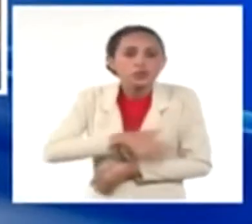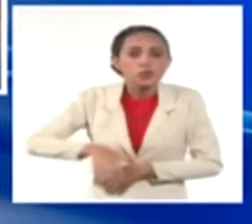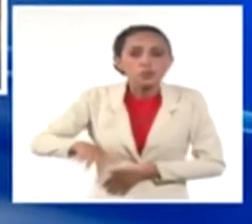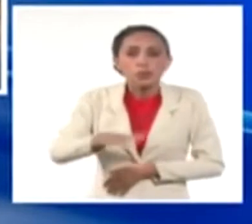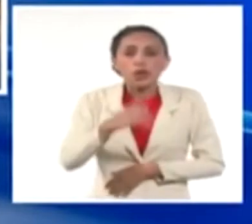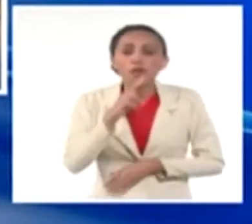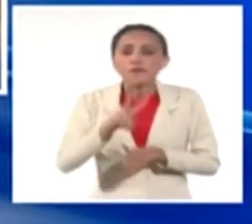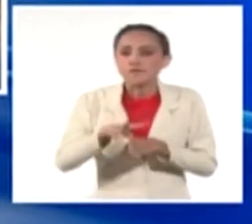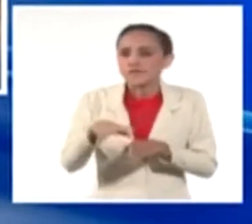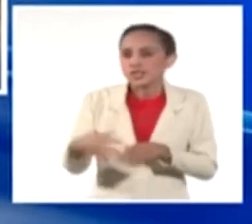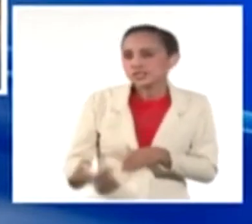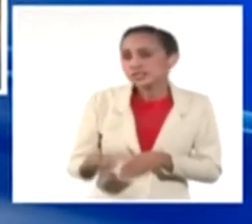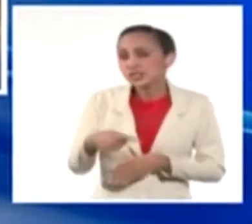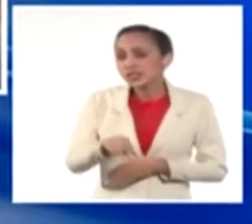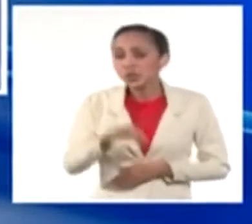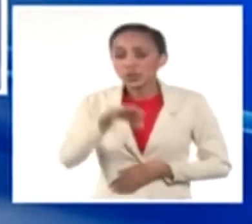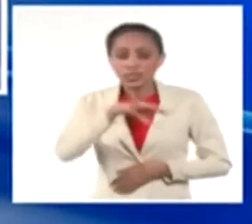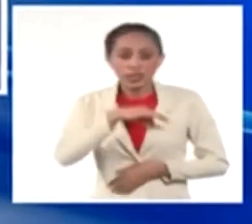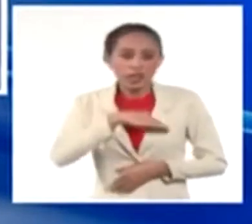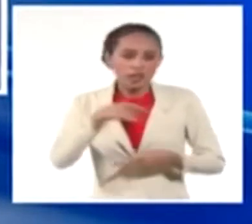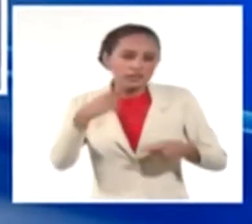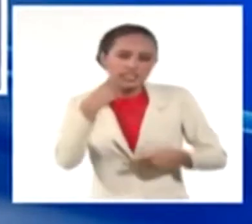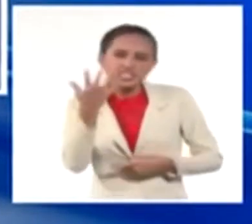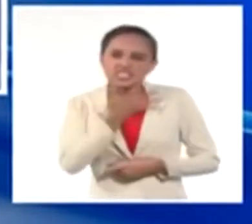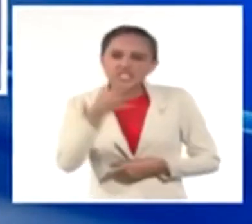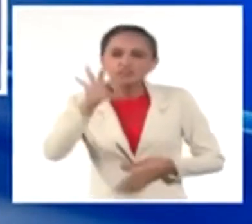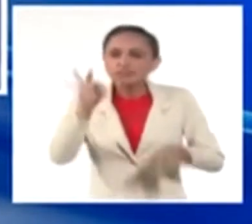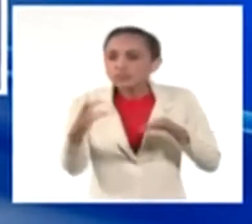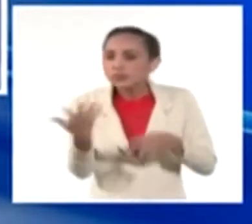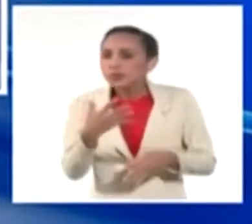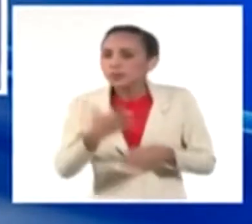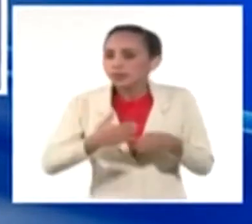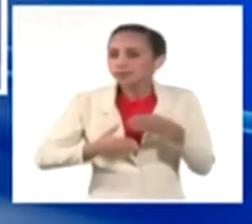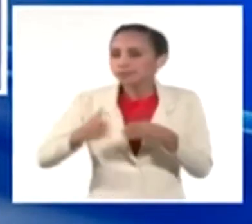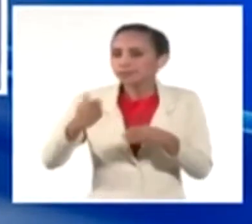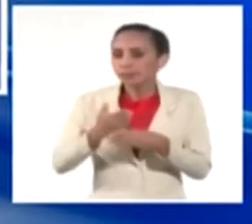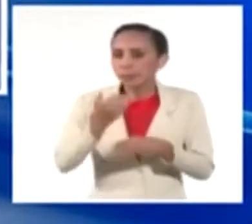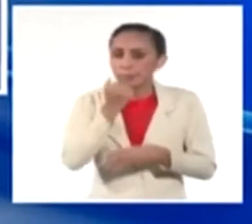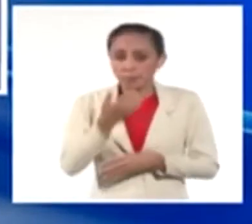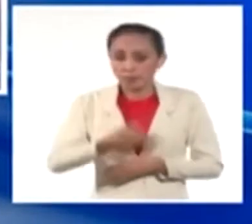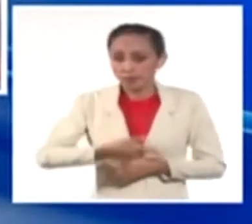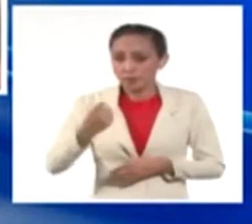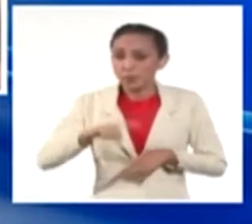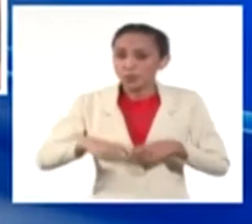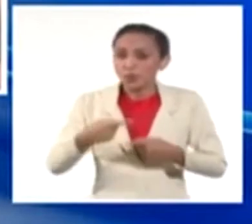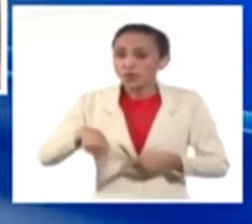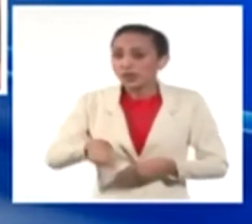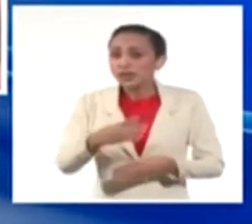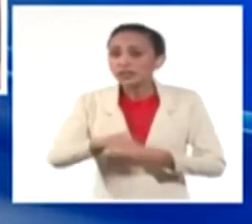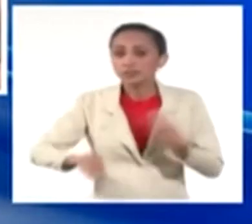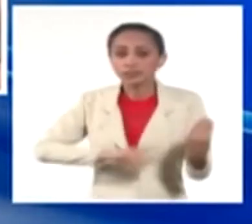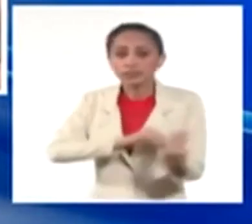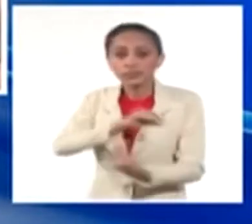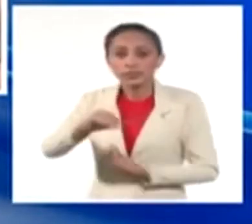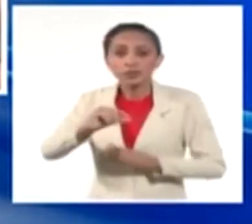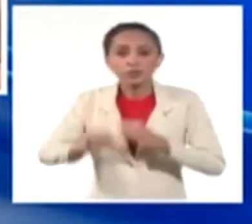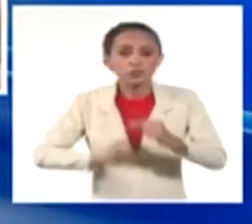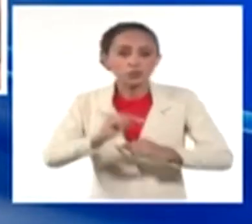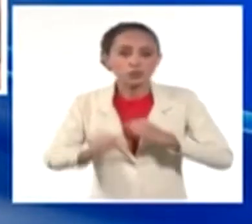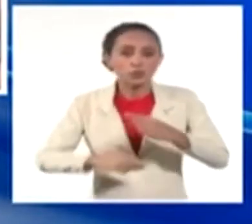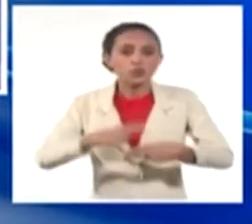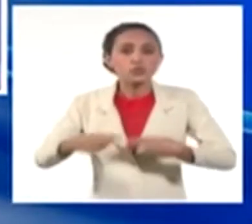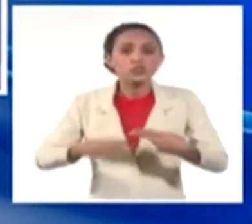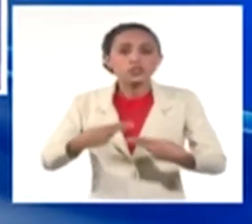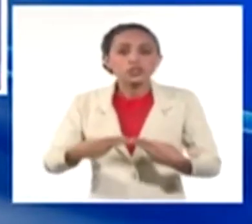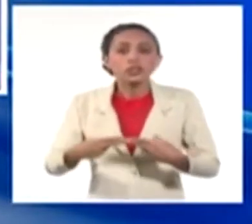vecinos y sus delegados, teniendo en cuenta que estas transformaciones se vienen realizando con